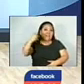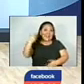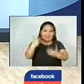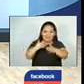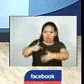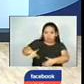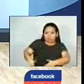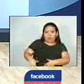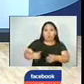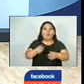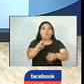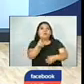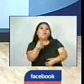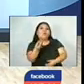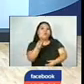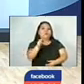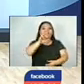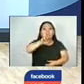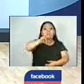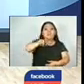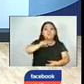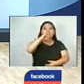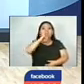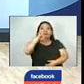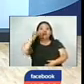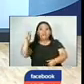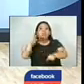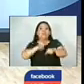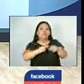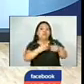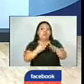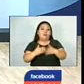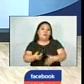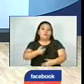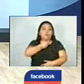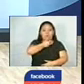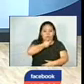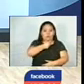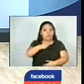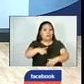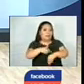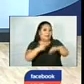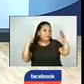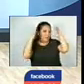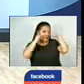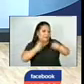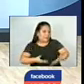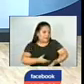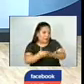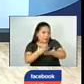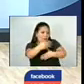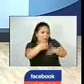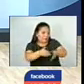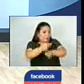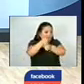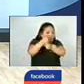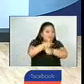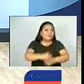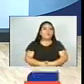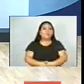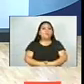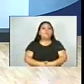y tres millones de dólares en efectivos en los diferentes operativos. Así la información a Isaura Roxana. Regreso contigo al set principal.